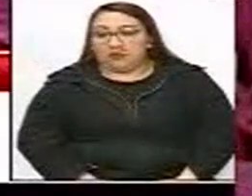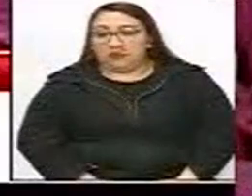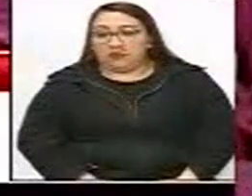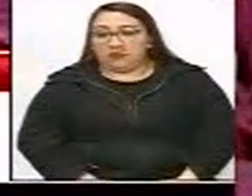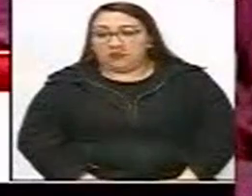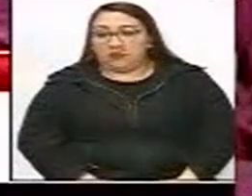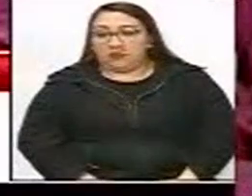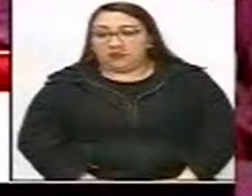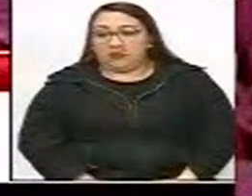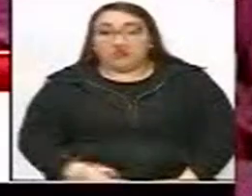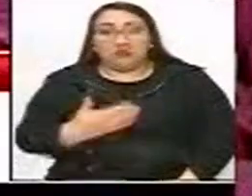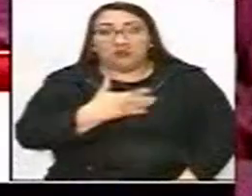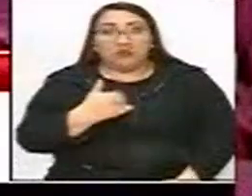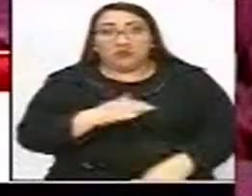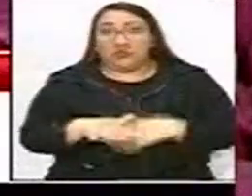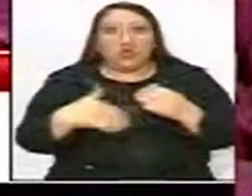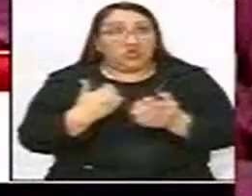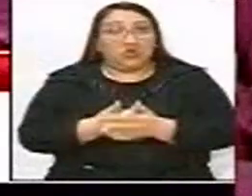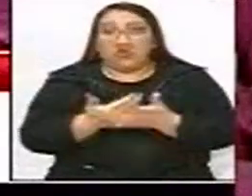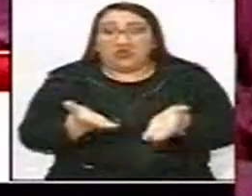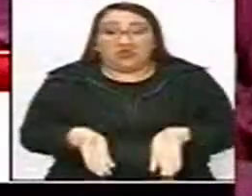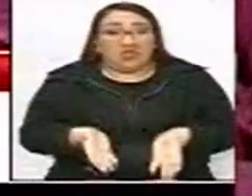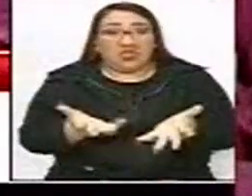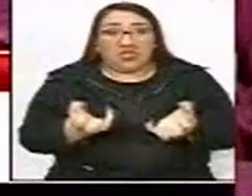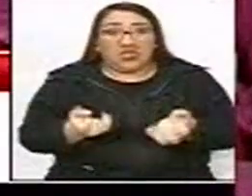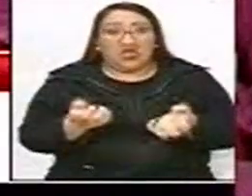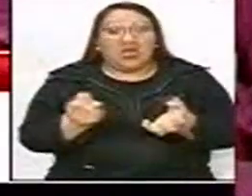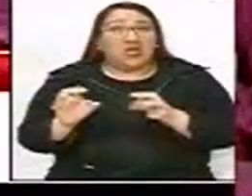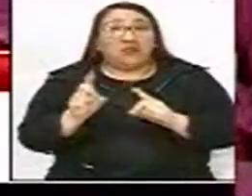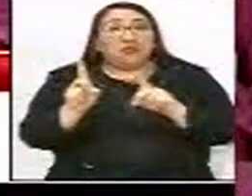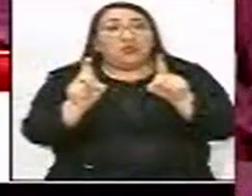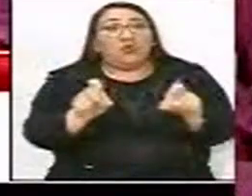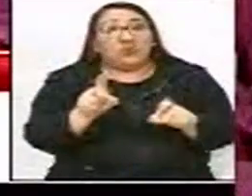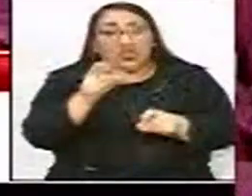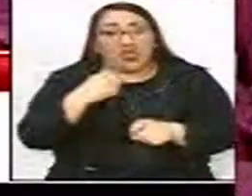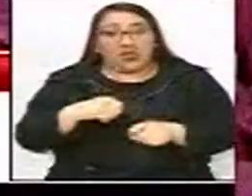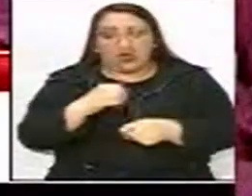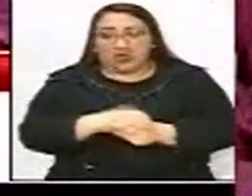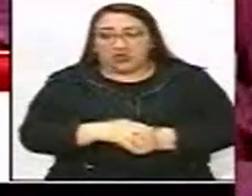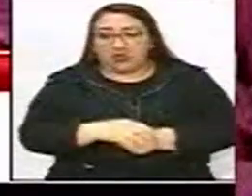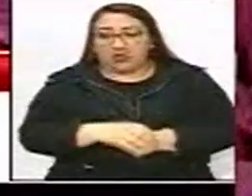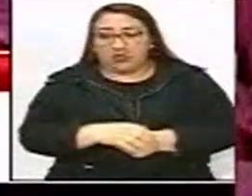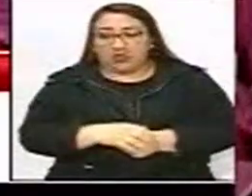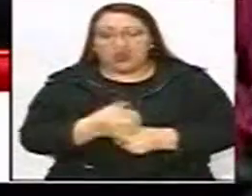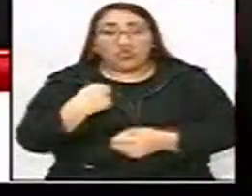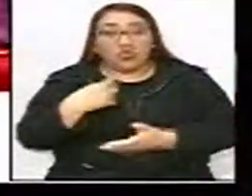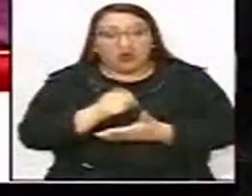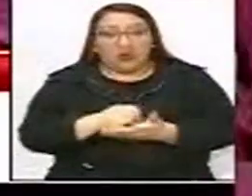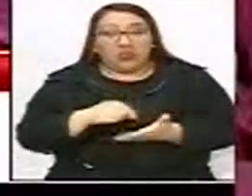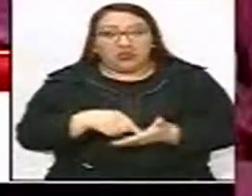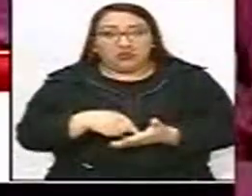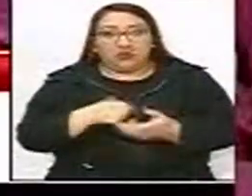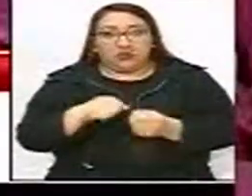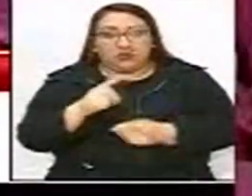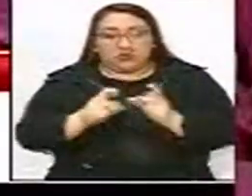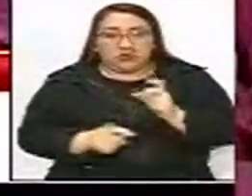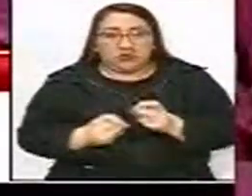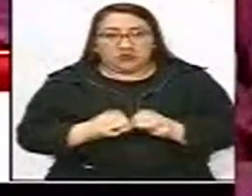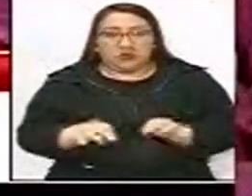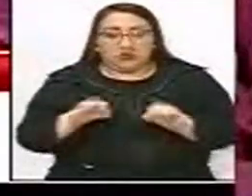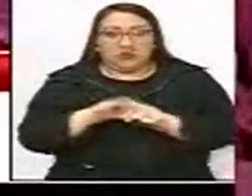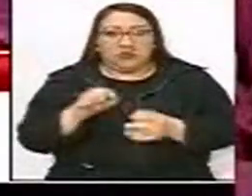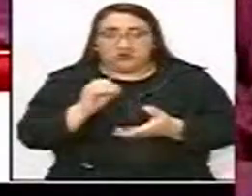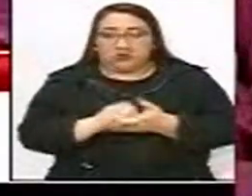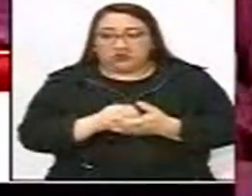Señor presidente, disculpe, pero todos los acá asistentes queremos formular preguntas al alcalde. Es más, me he inscrito como una de las personas que